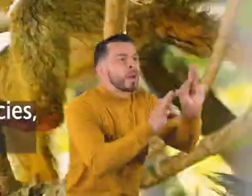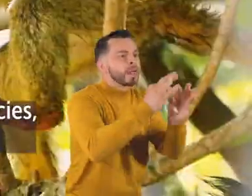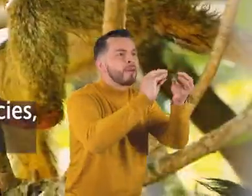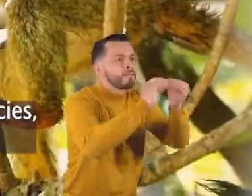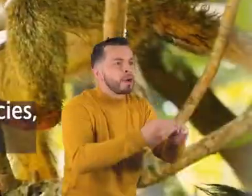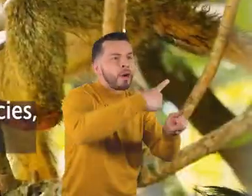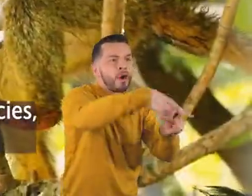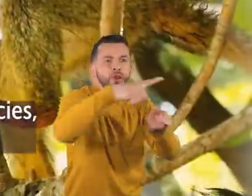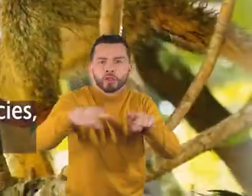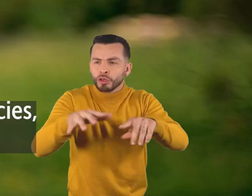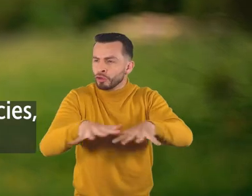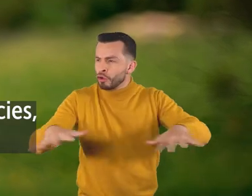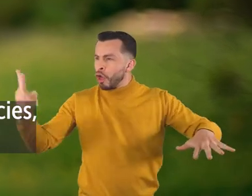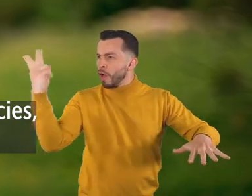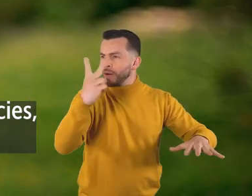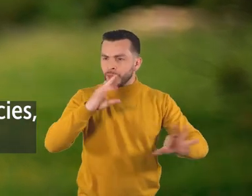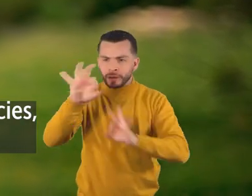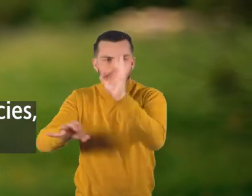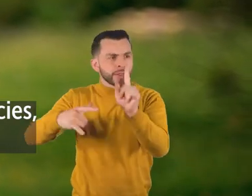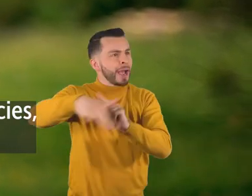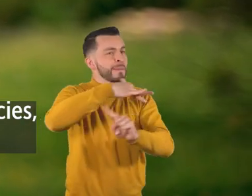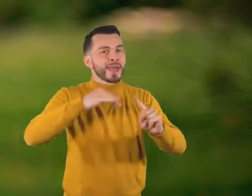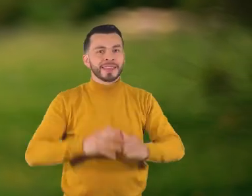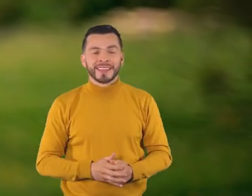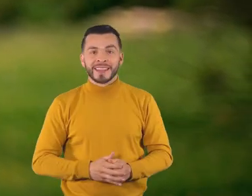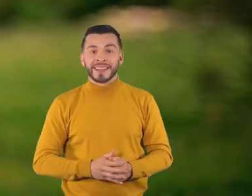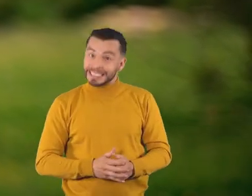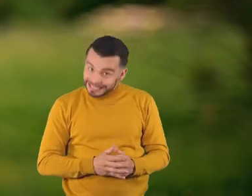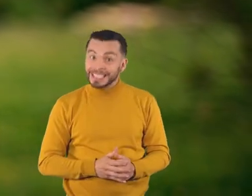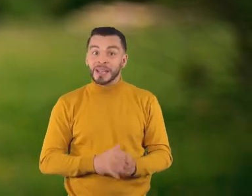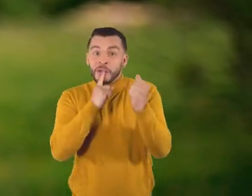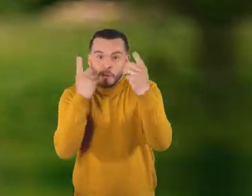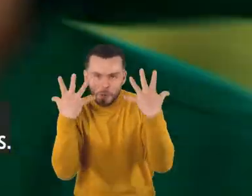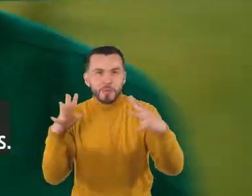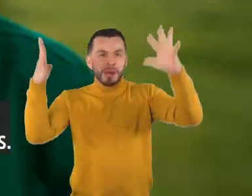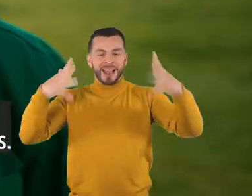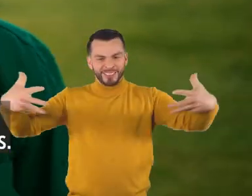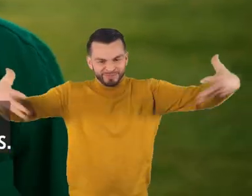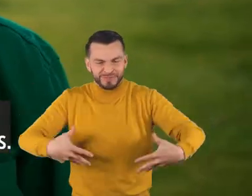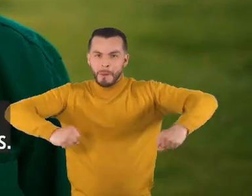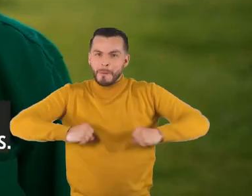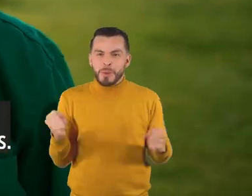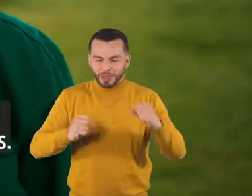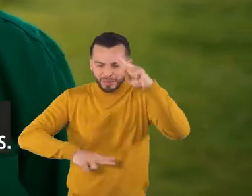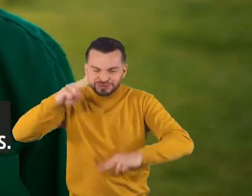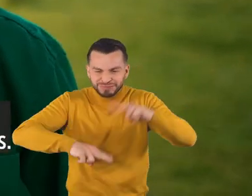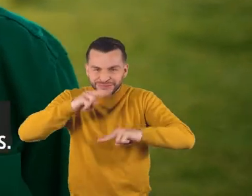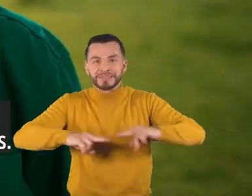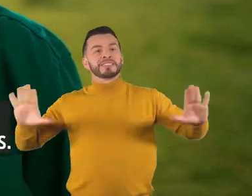árboles, protegiendo especies para reverdecer la ciudad y cuidar el medio ambiente. Celebremos la